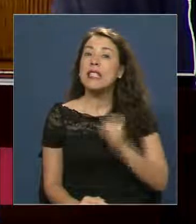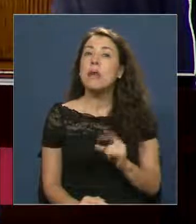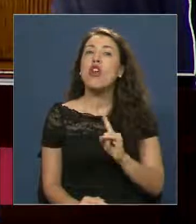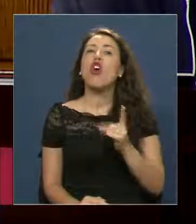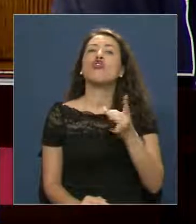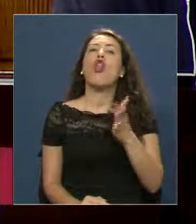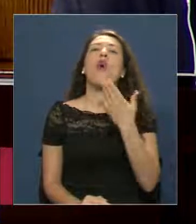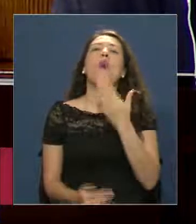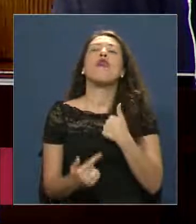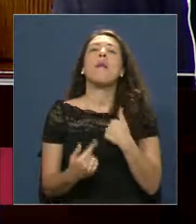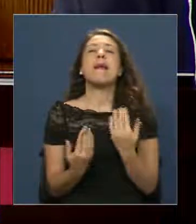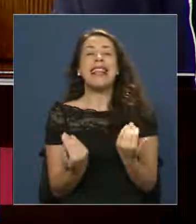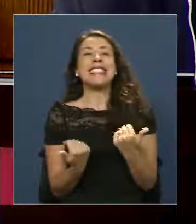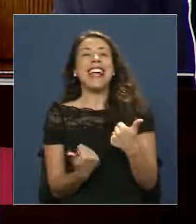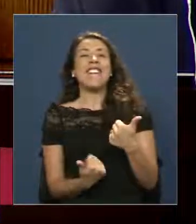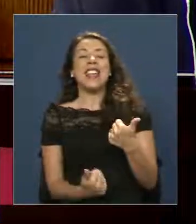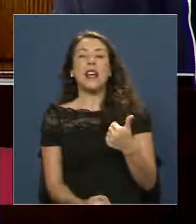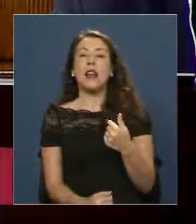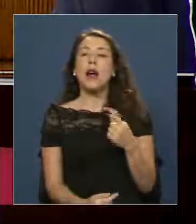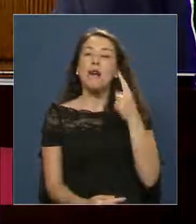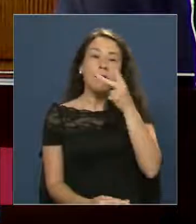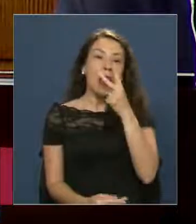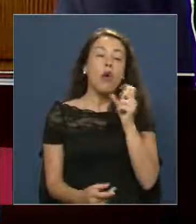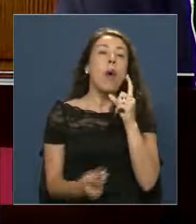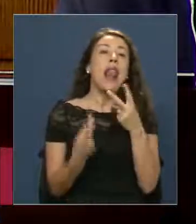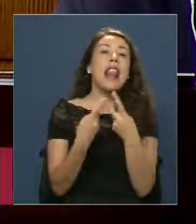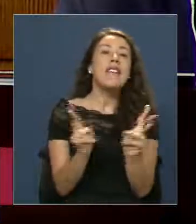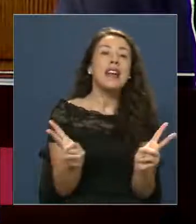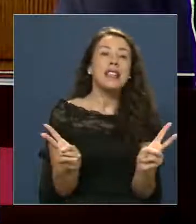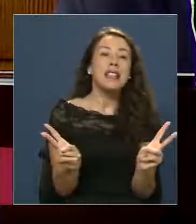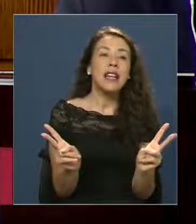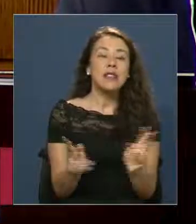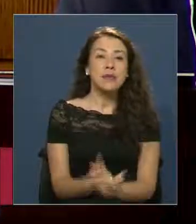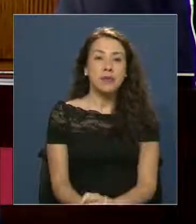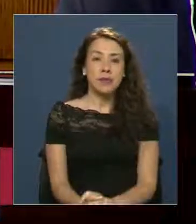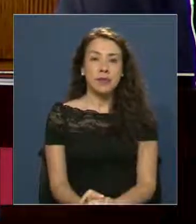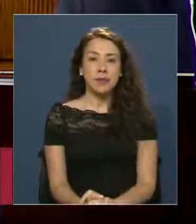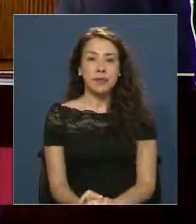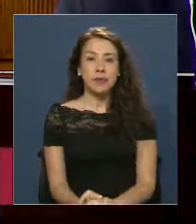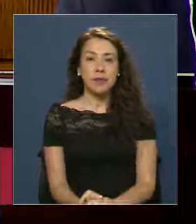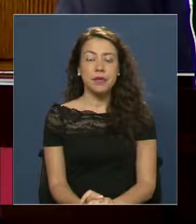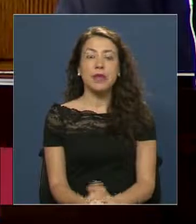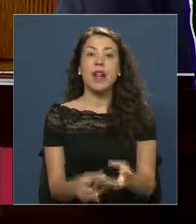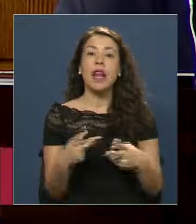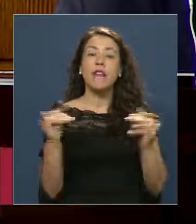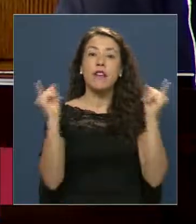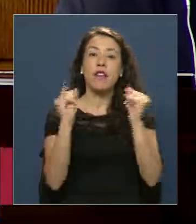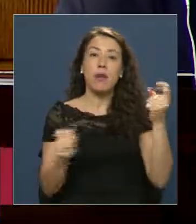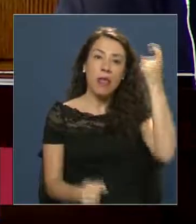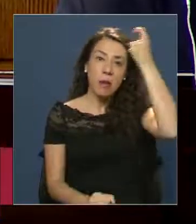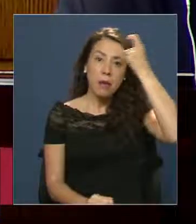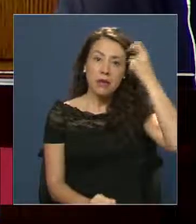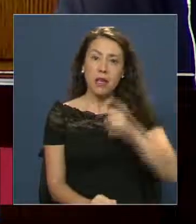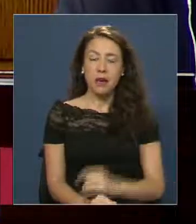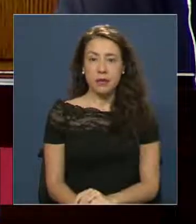conviene. De la ponderación de la libertad, de la ponderación de la libre conciencia.